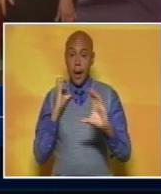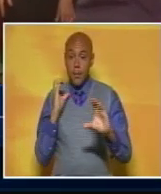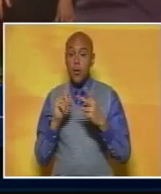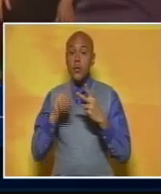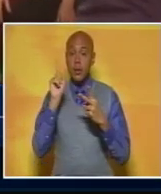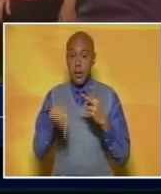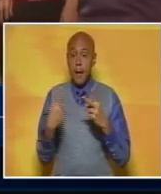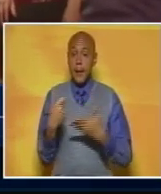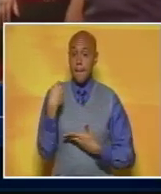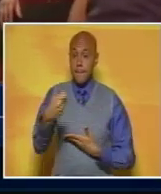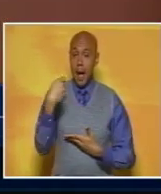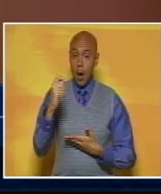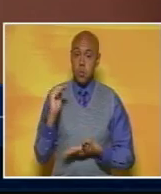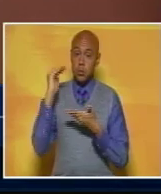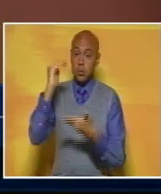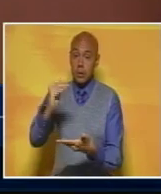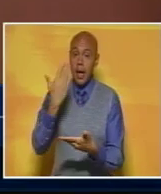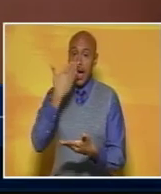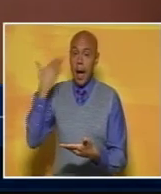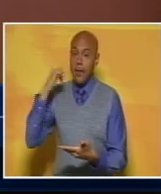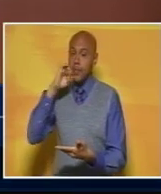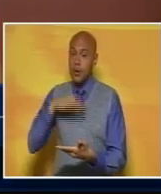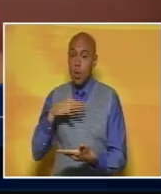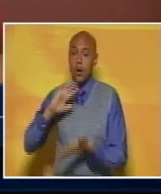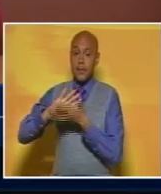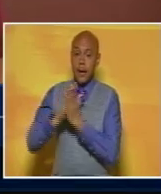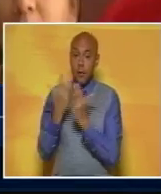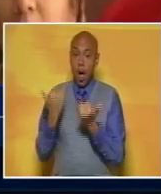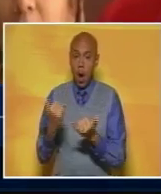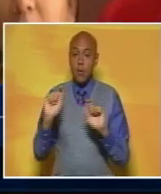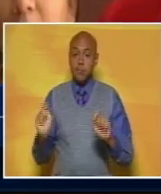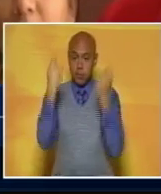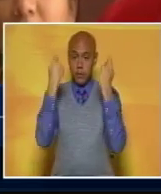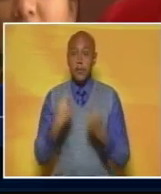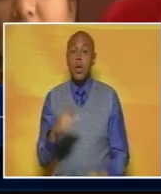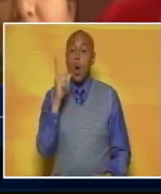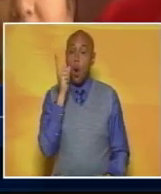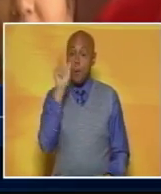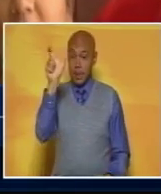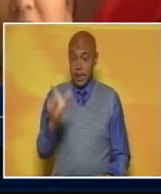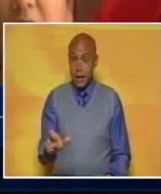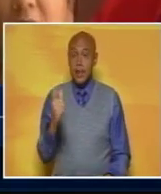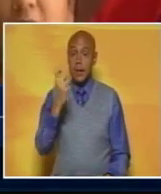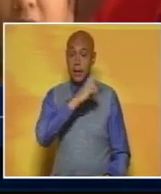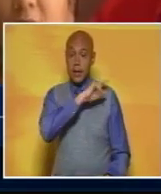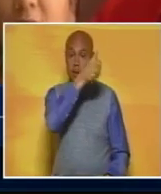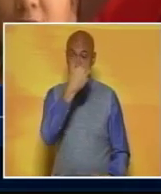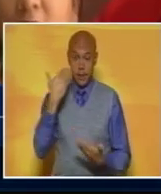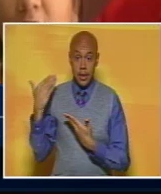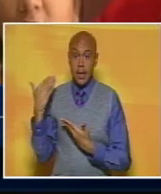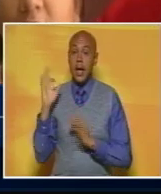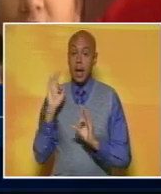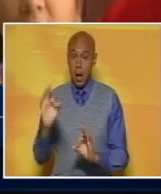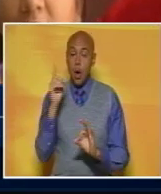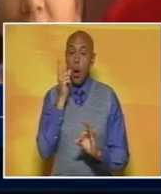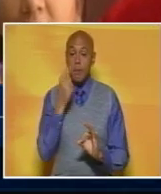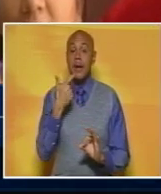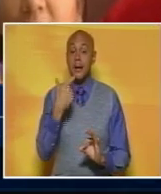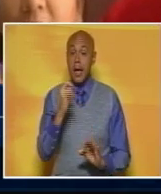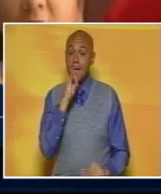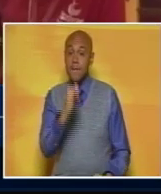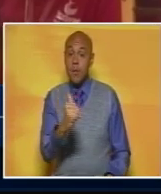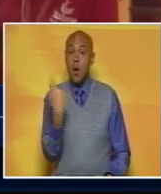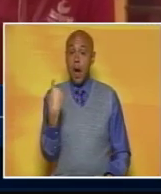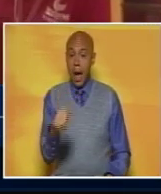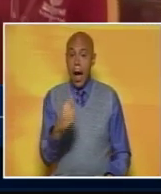y beneficios que dejaron de percibir los trabajadores. Alberto Astudillo, gerente general de Hipostel en la región, informó sobre